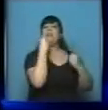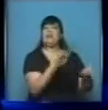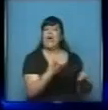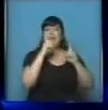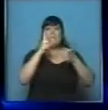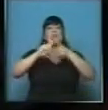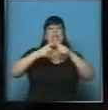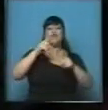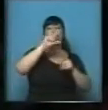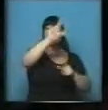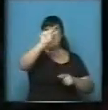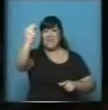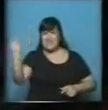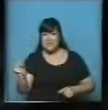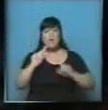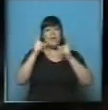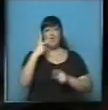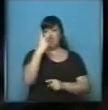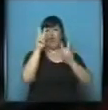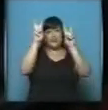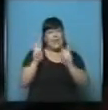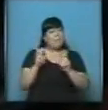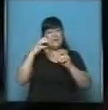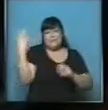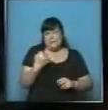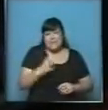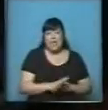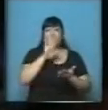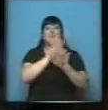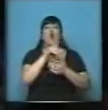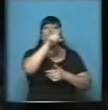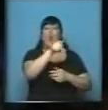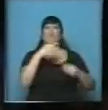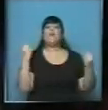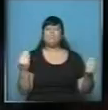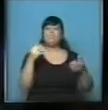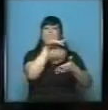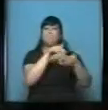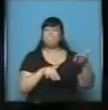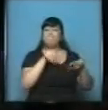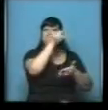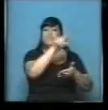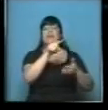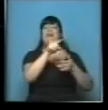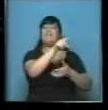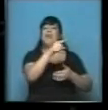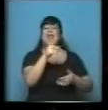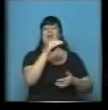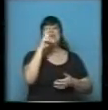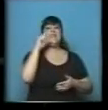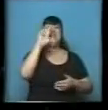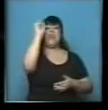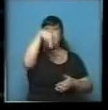relaciones internacionales y dos temas muy específicos. Posición frente al memorándum de entendimiento con la República Islámica de